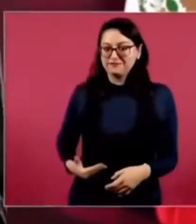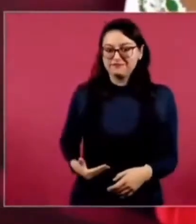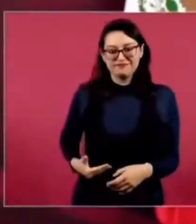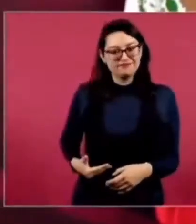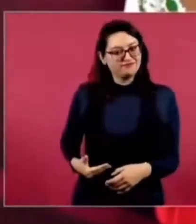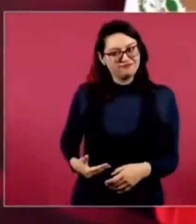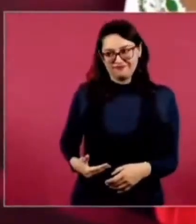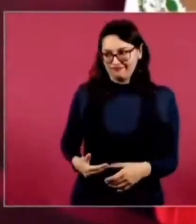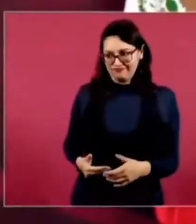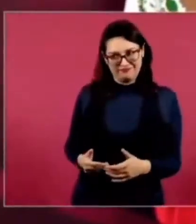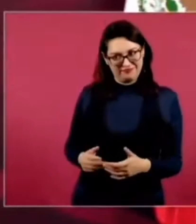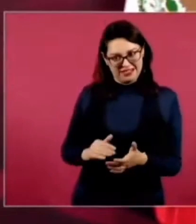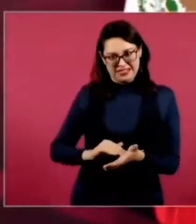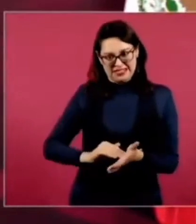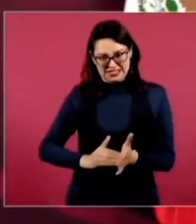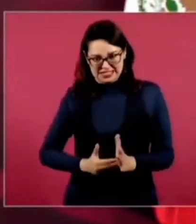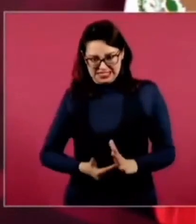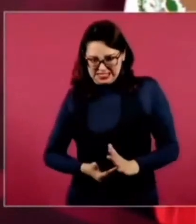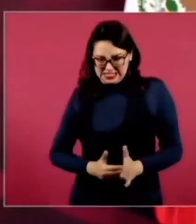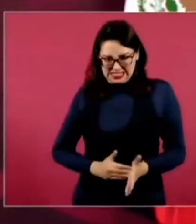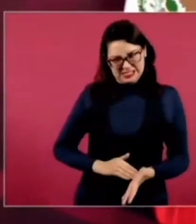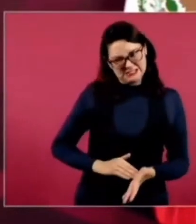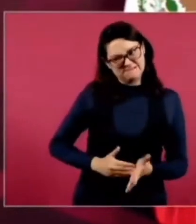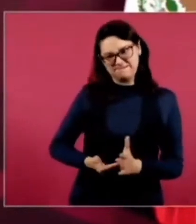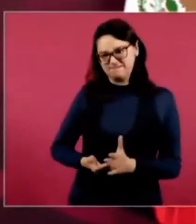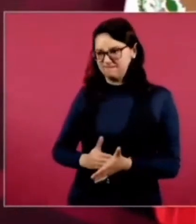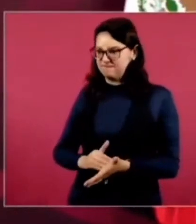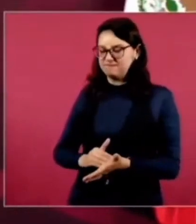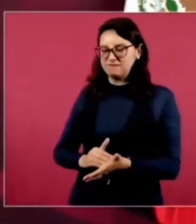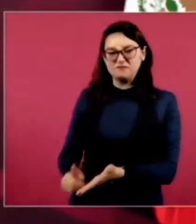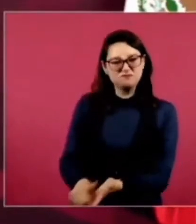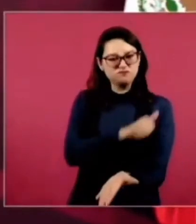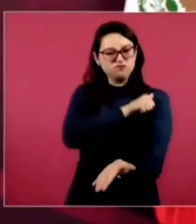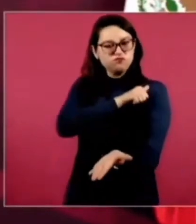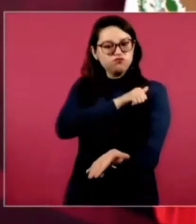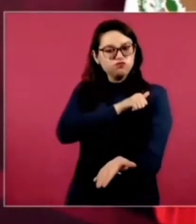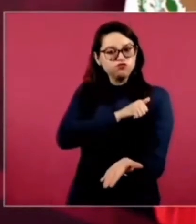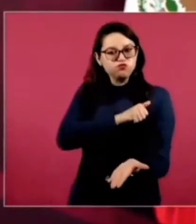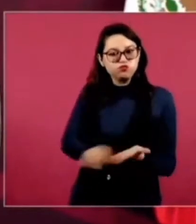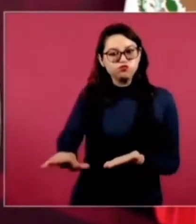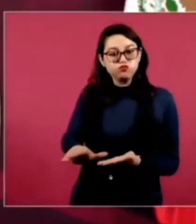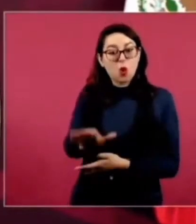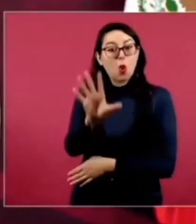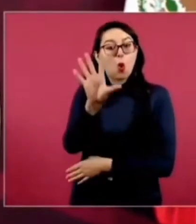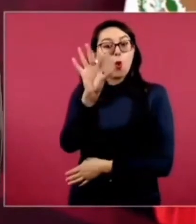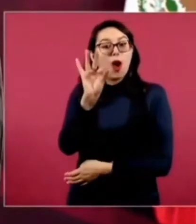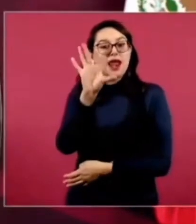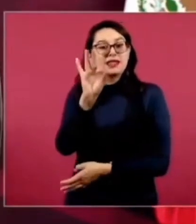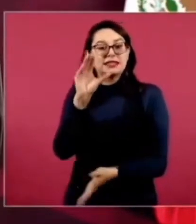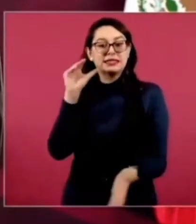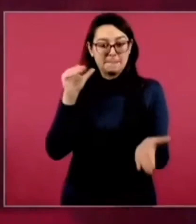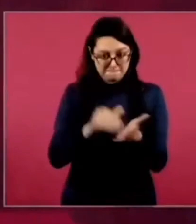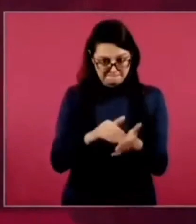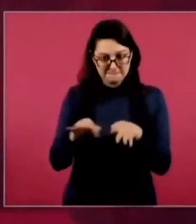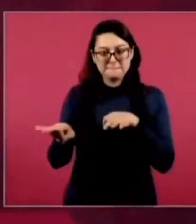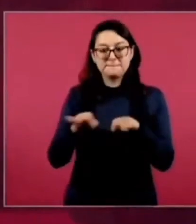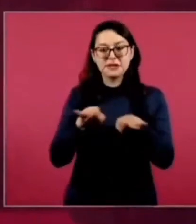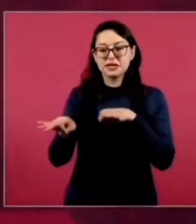y no le importó y despidió a más de 40,000